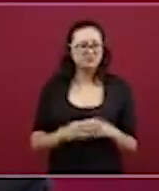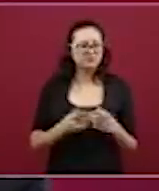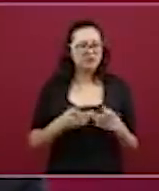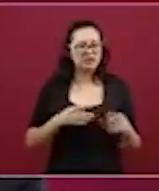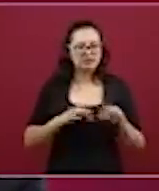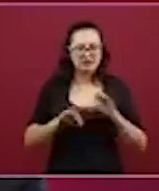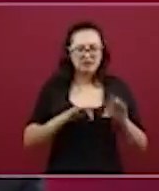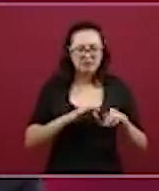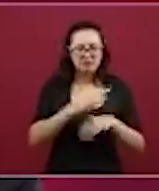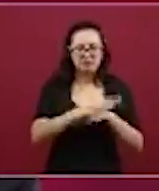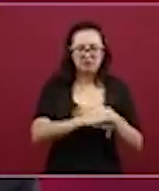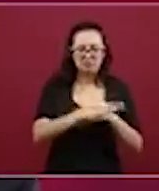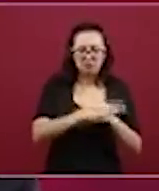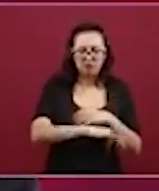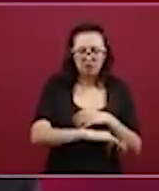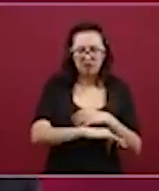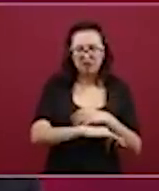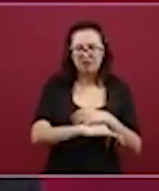eventuales,